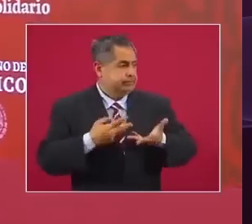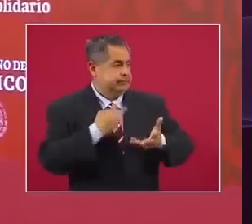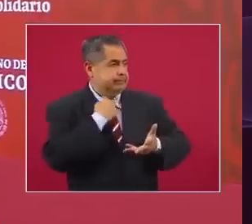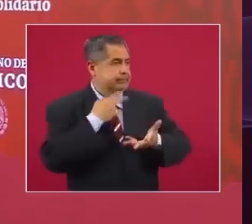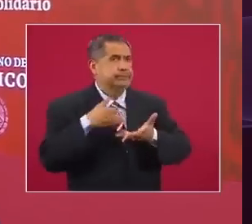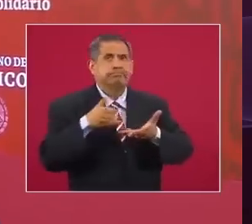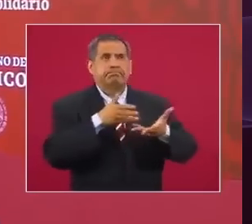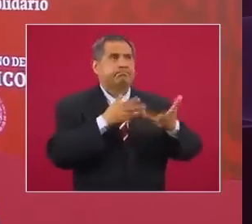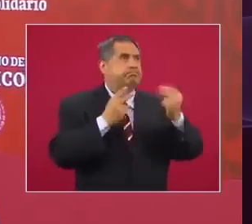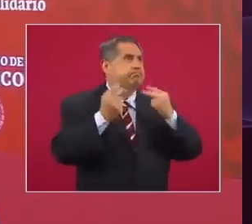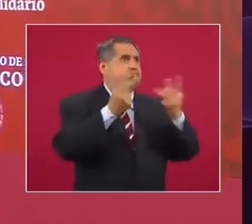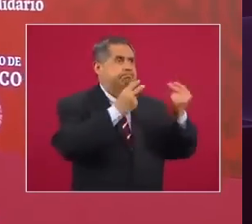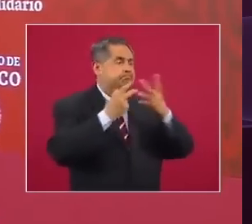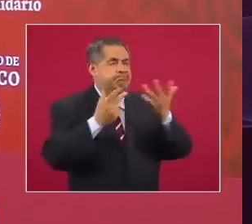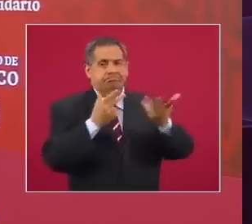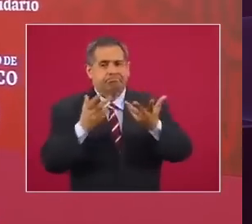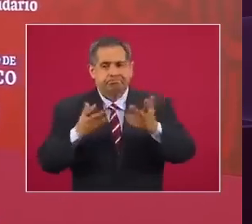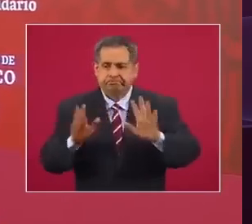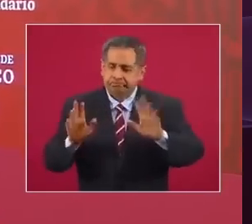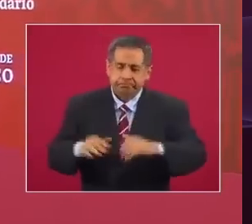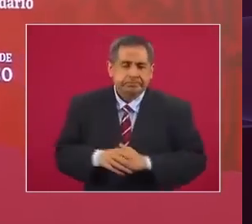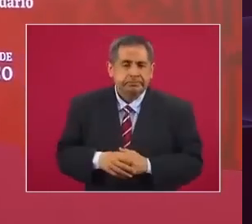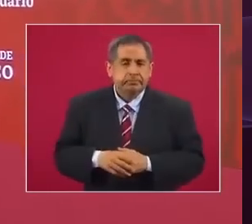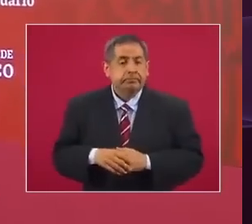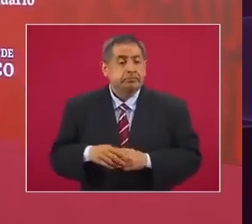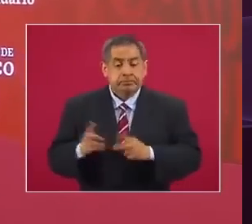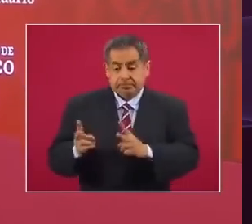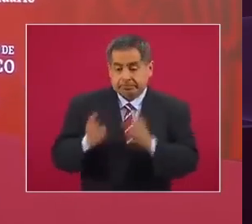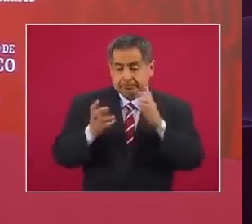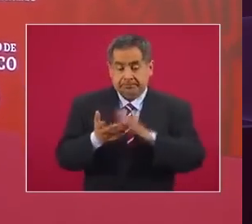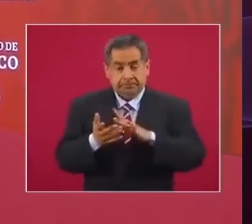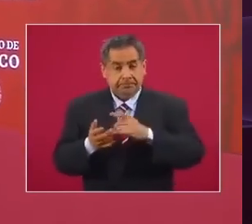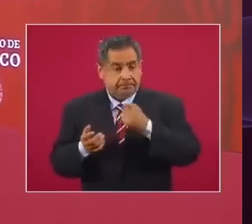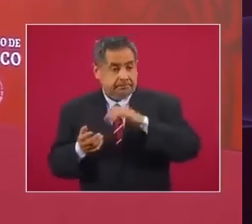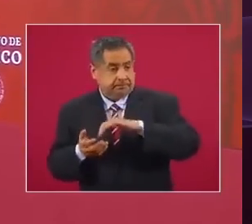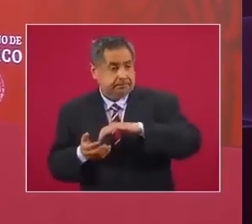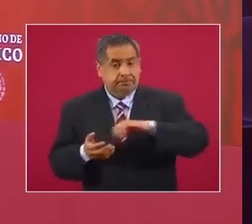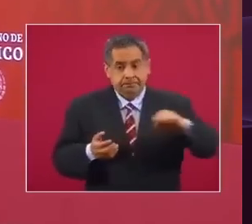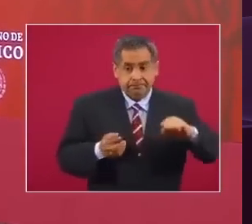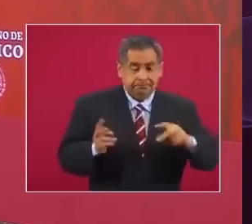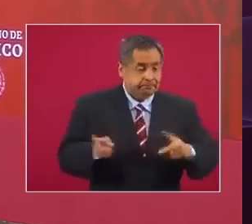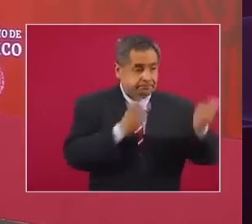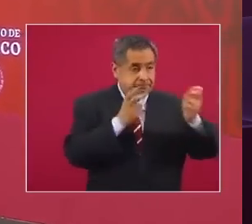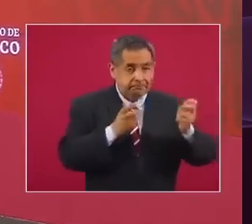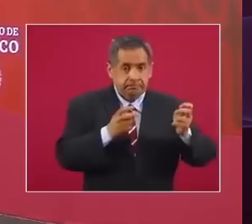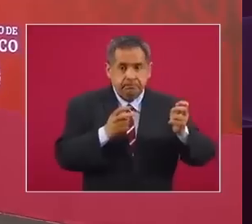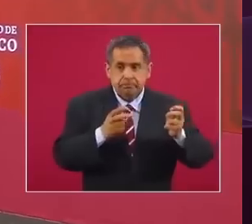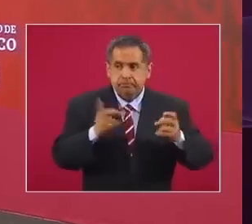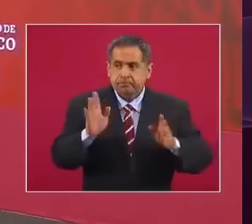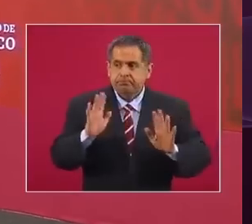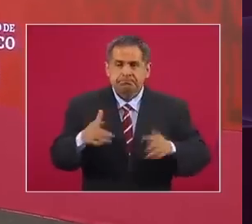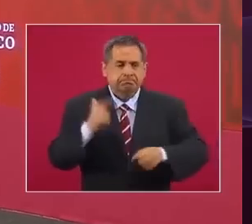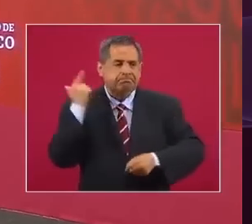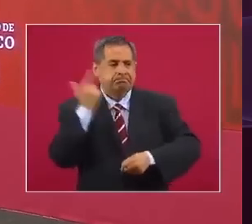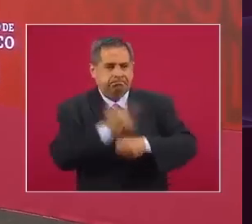Acerca del robo de estos medicamentos, ya se tiene avanzada la investigación,